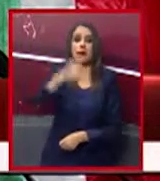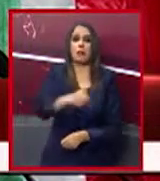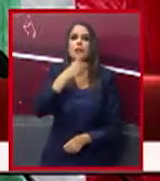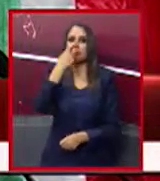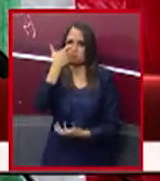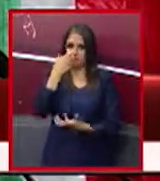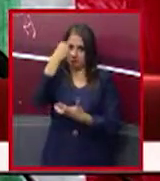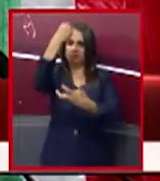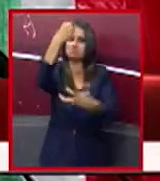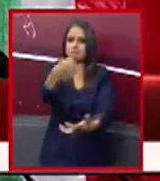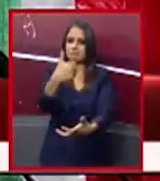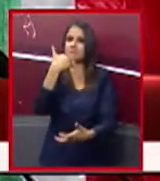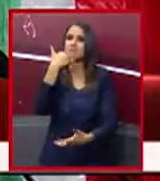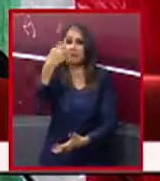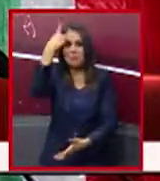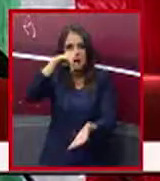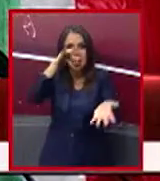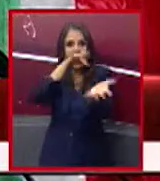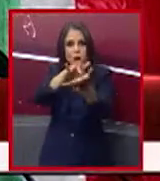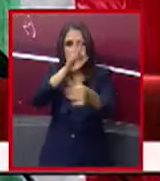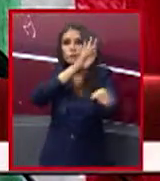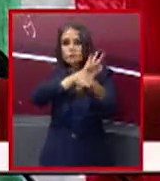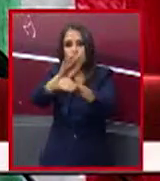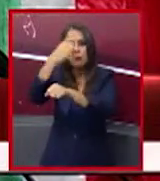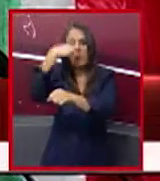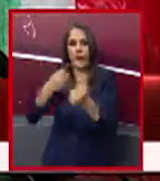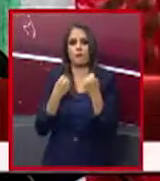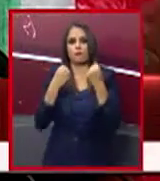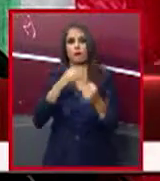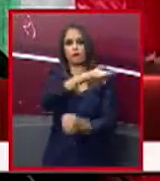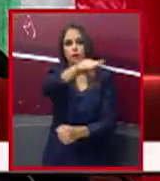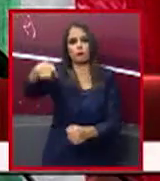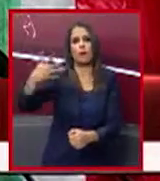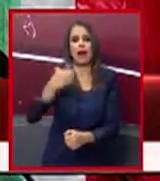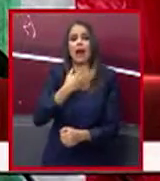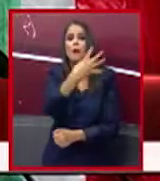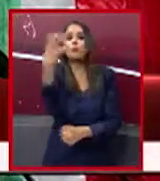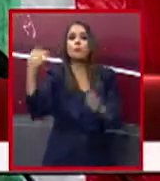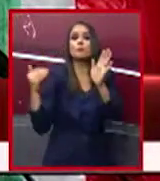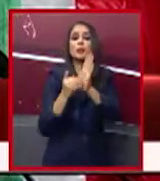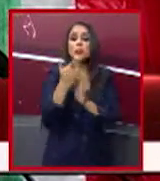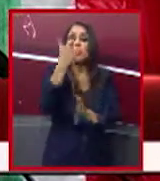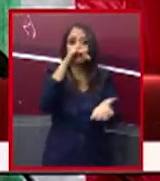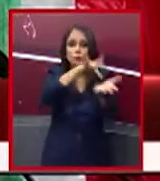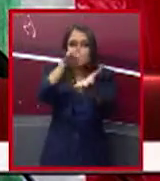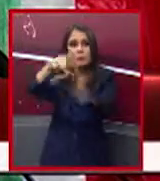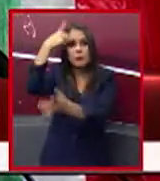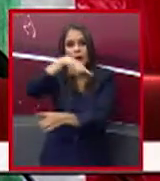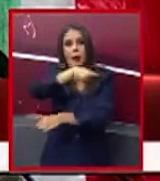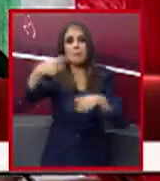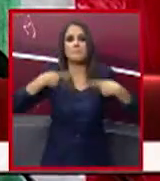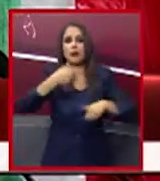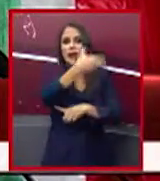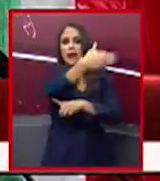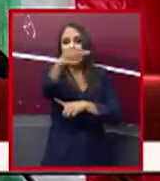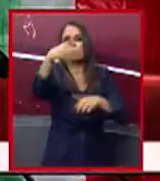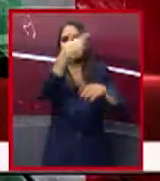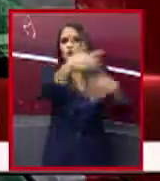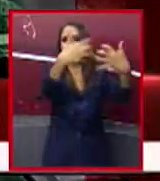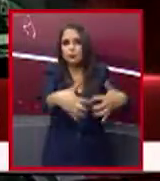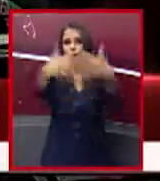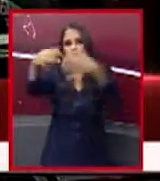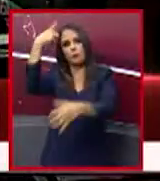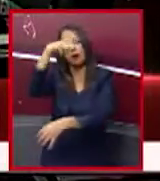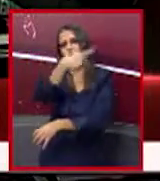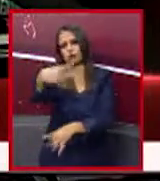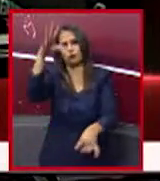para jalar y para financiar proyectos de jóvenes en el campo, 400 millones de pesos para empezar, para acompañar sus